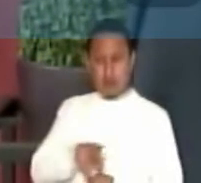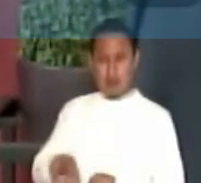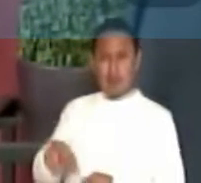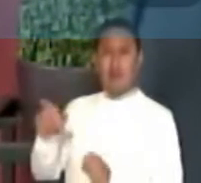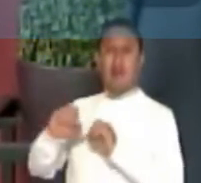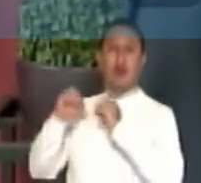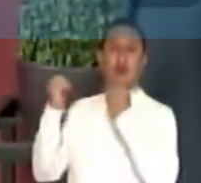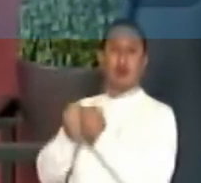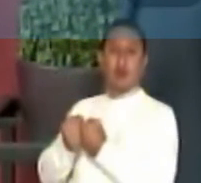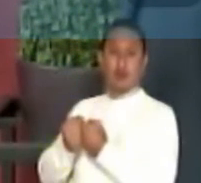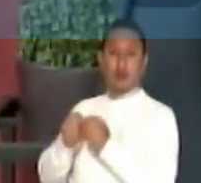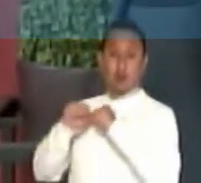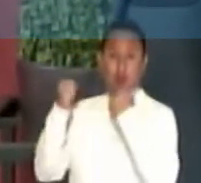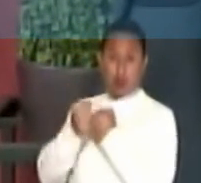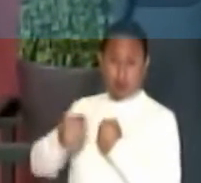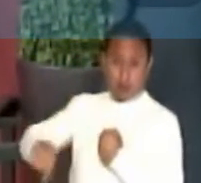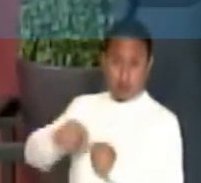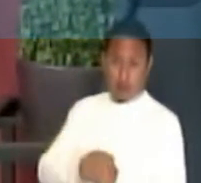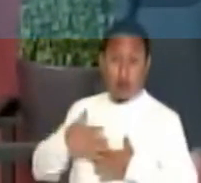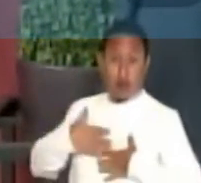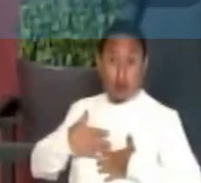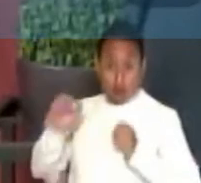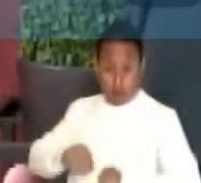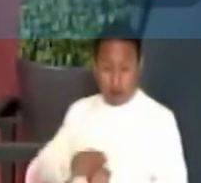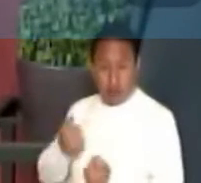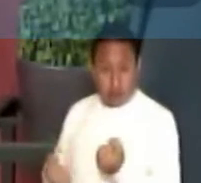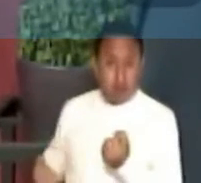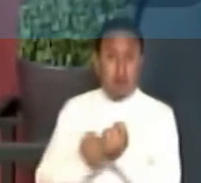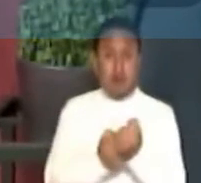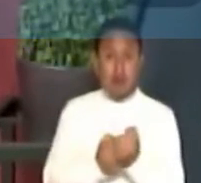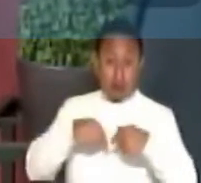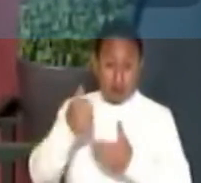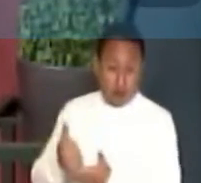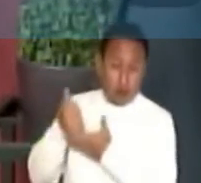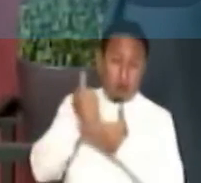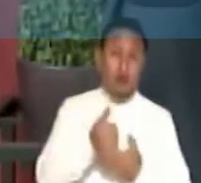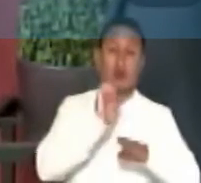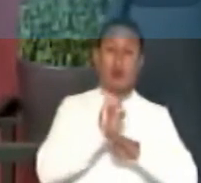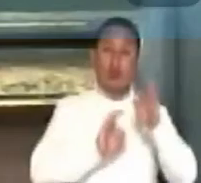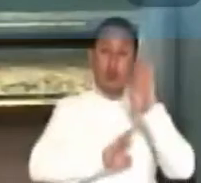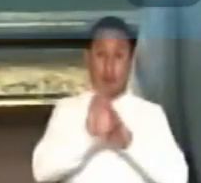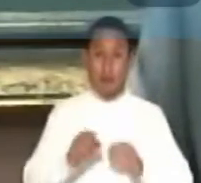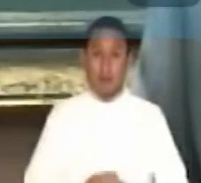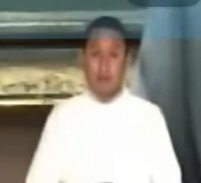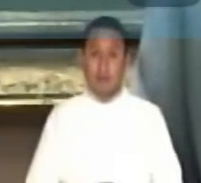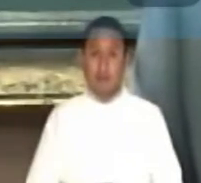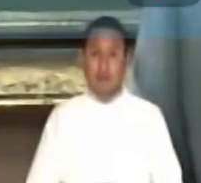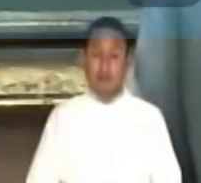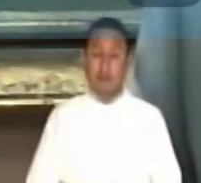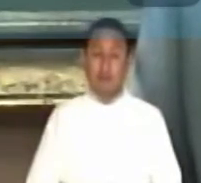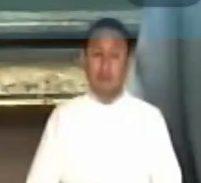a las organizaciones de la sociedad civil, a quienes estamos dispuestos a arrimar el hombro para tratar de sacar adelante el país. Y se